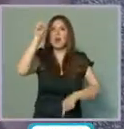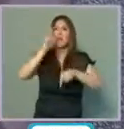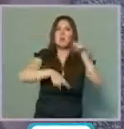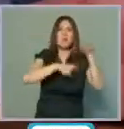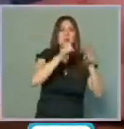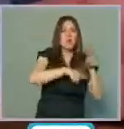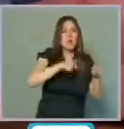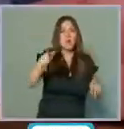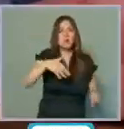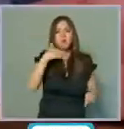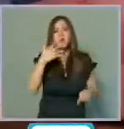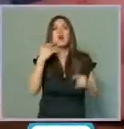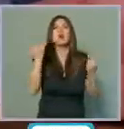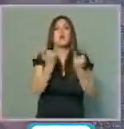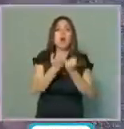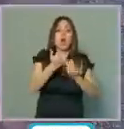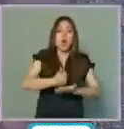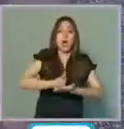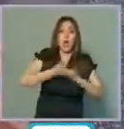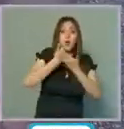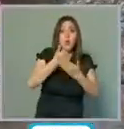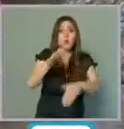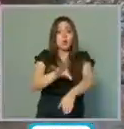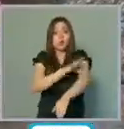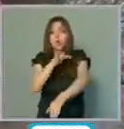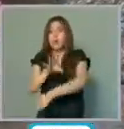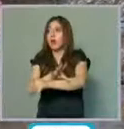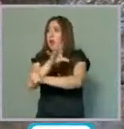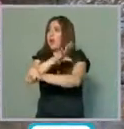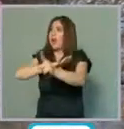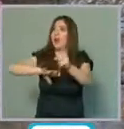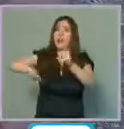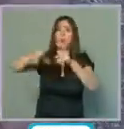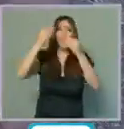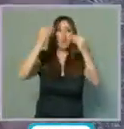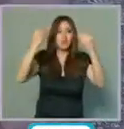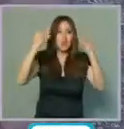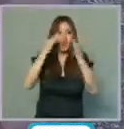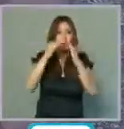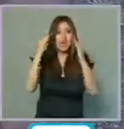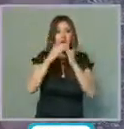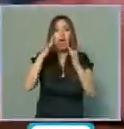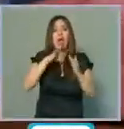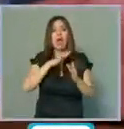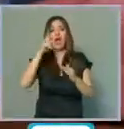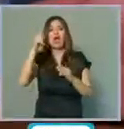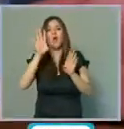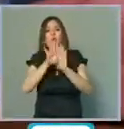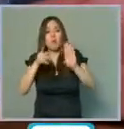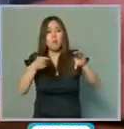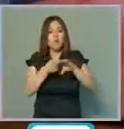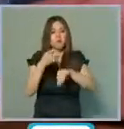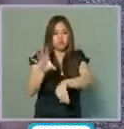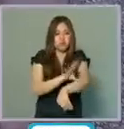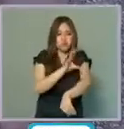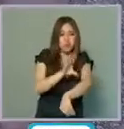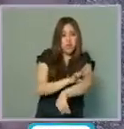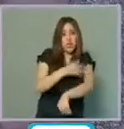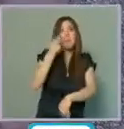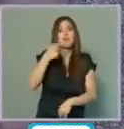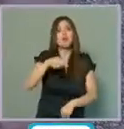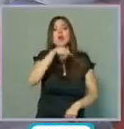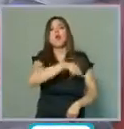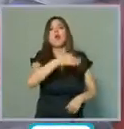incluso la electricidad, ¿no? Cuando hay tanto aparato alrededor en casa, hay mucha estática. Tienen un efecto en nuestro